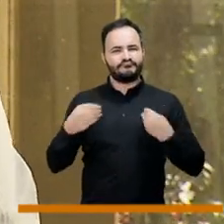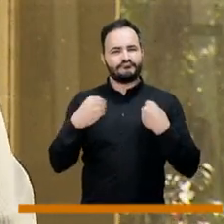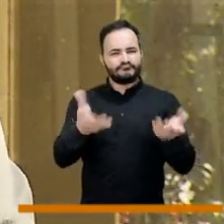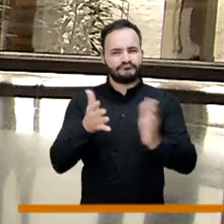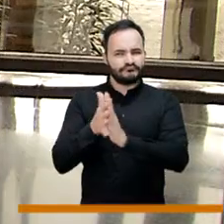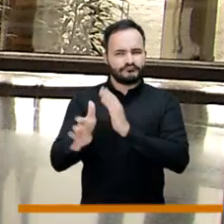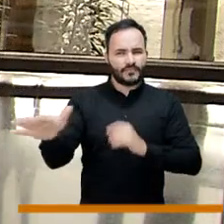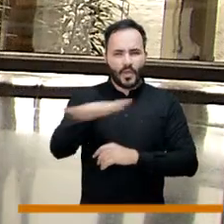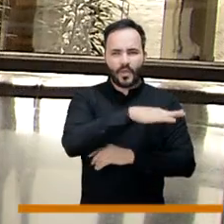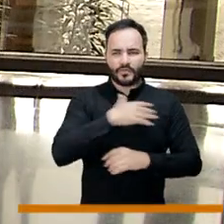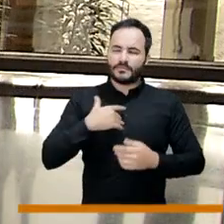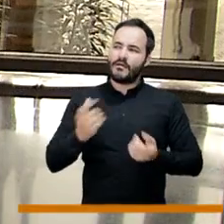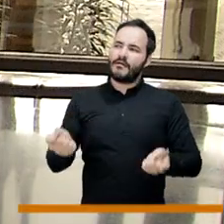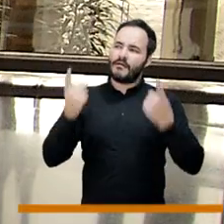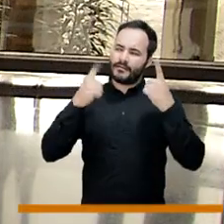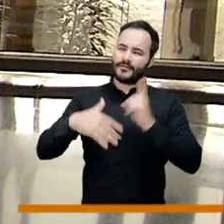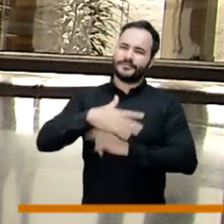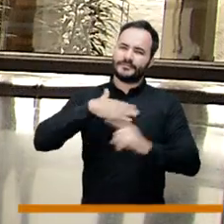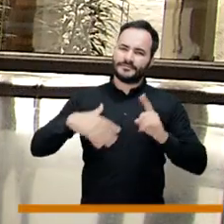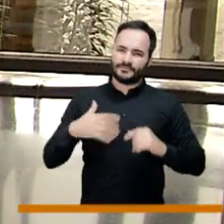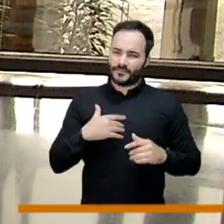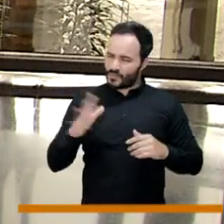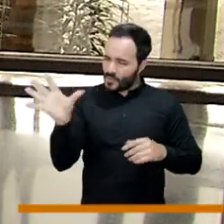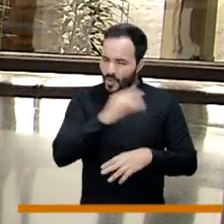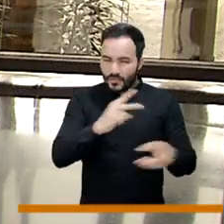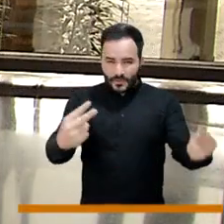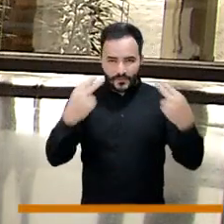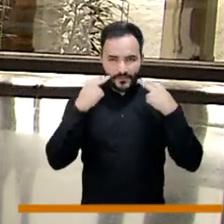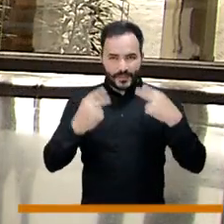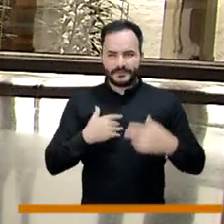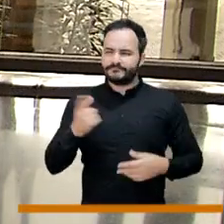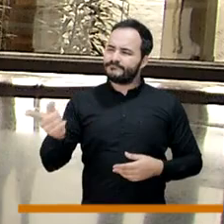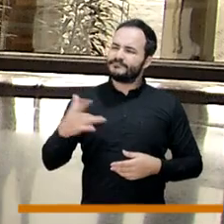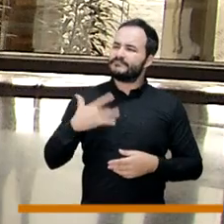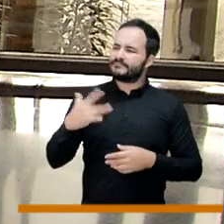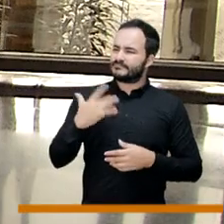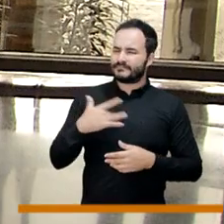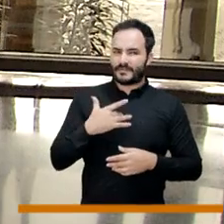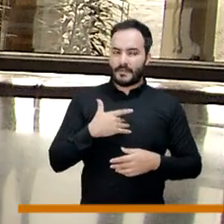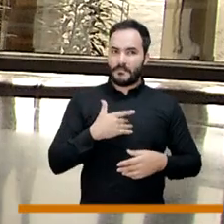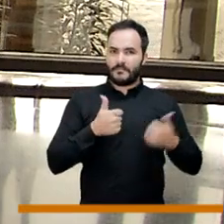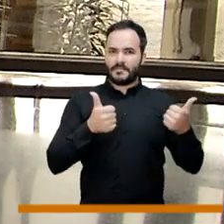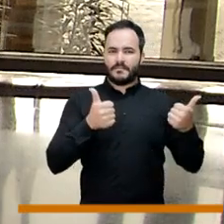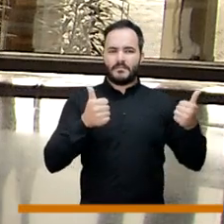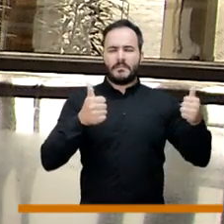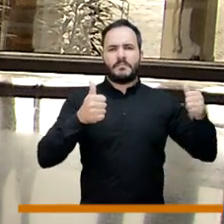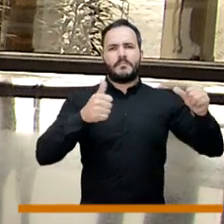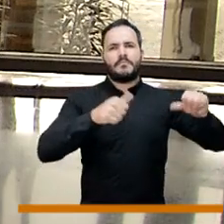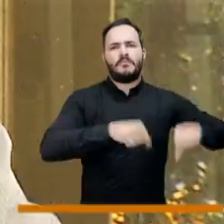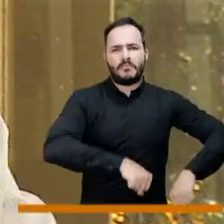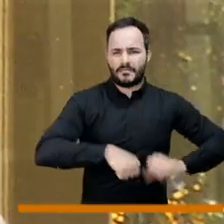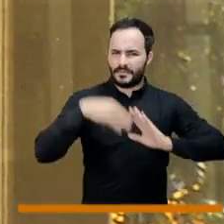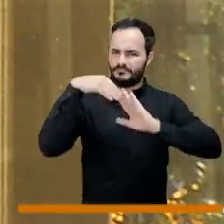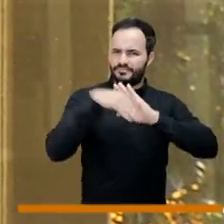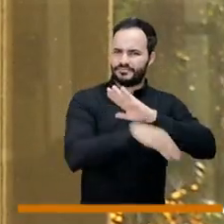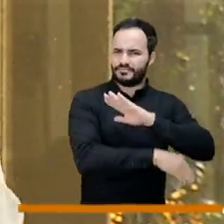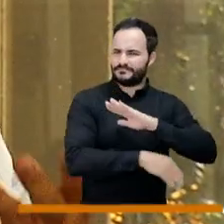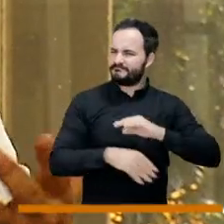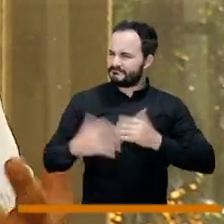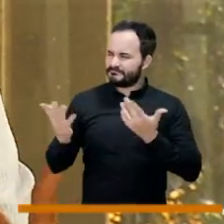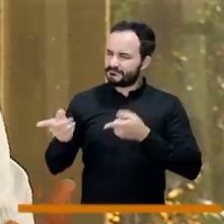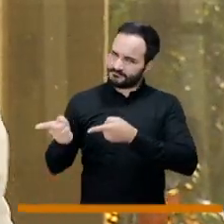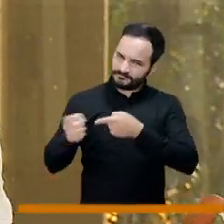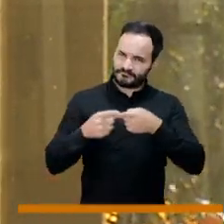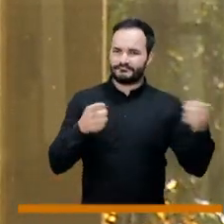de la ciudad de Medellín y del país que nos estén viendo, ¿cómo fue ese proceso de degradación del país? Por eso queríamos, Luis, que